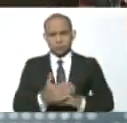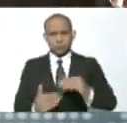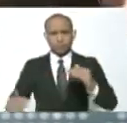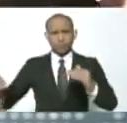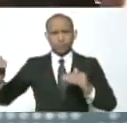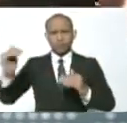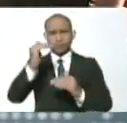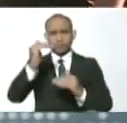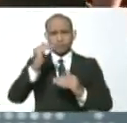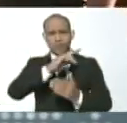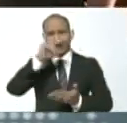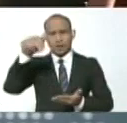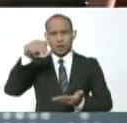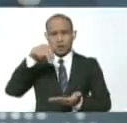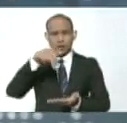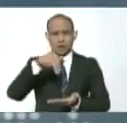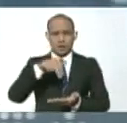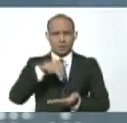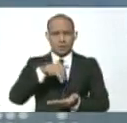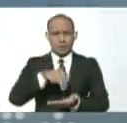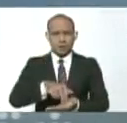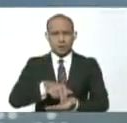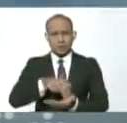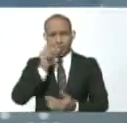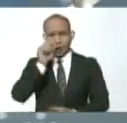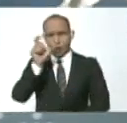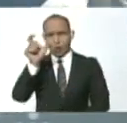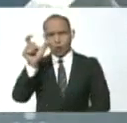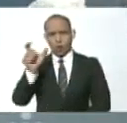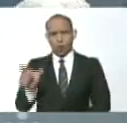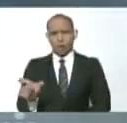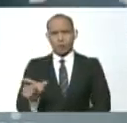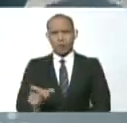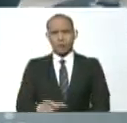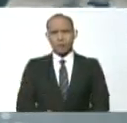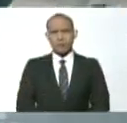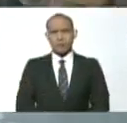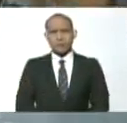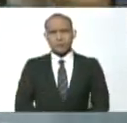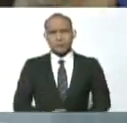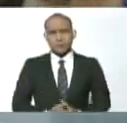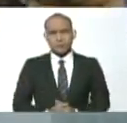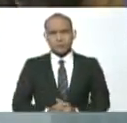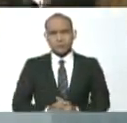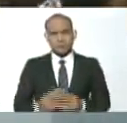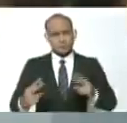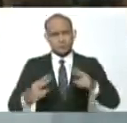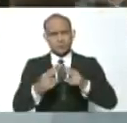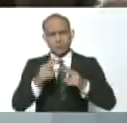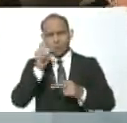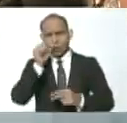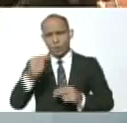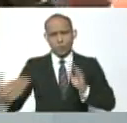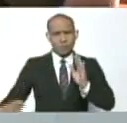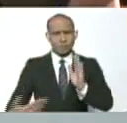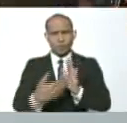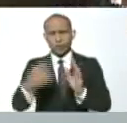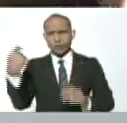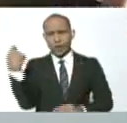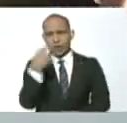al zar lópez vargas conocido como el zar antidrogas